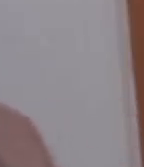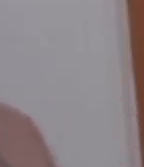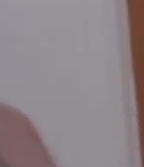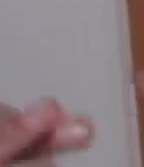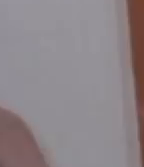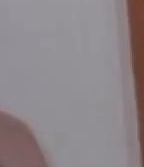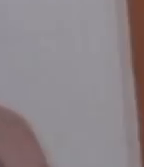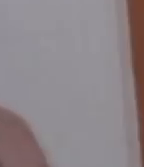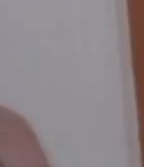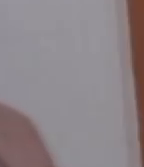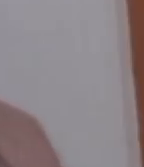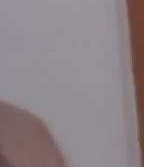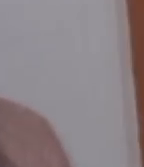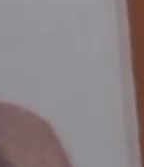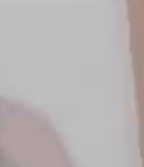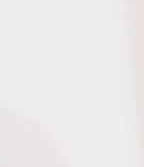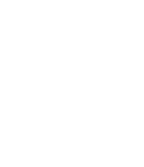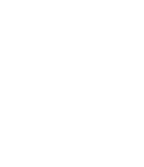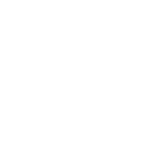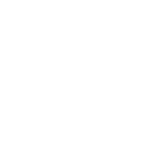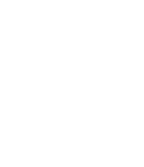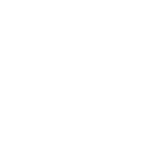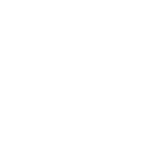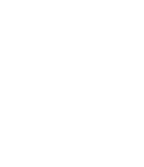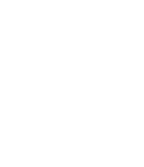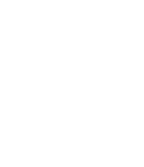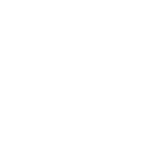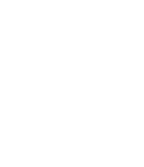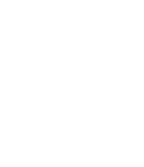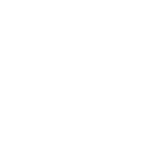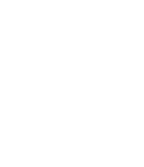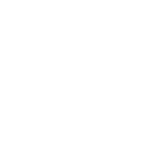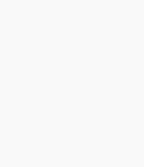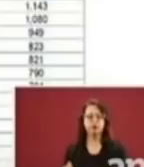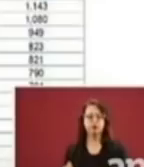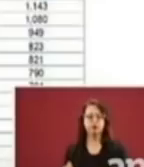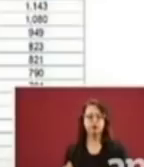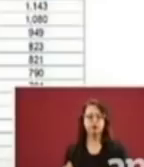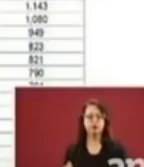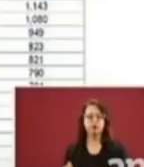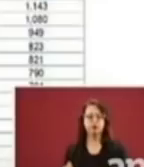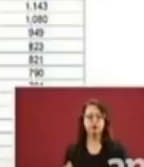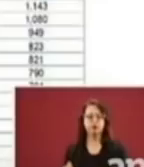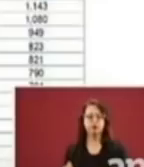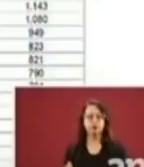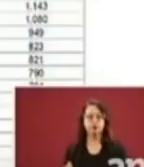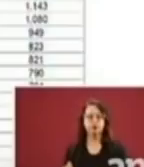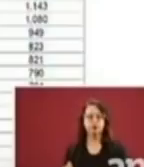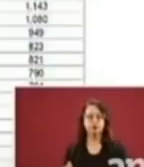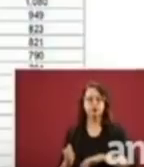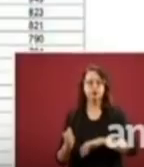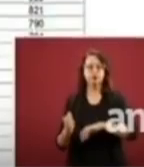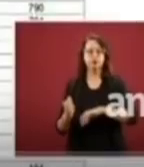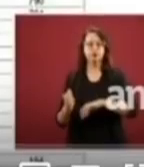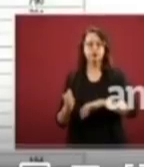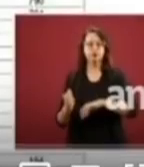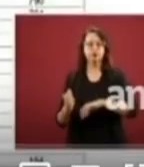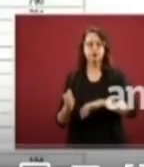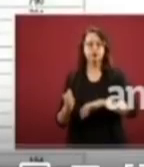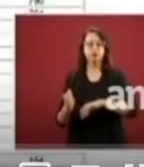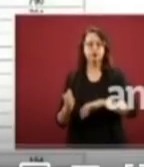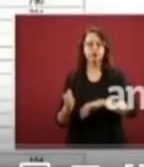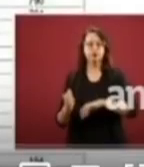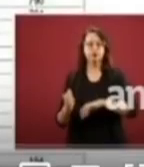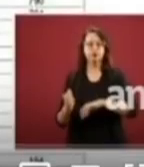gobernador, pero no es posible esta situación. Ahora, vamos a ver aquí la siguiente nota, donde pues el mismo